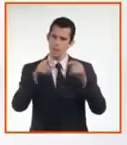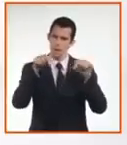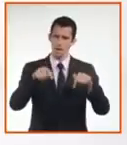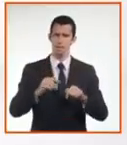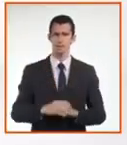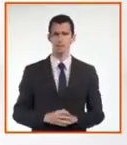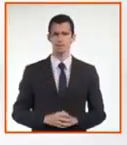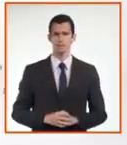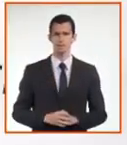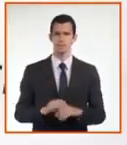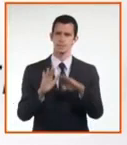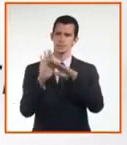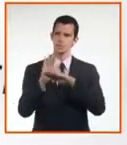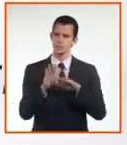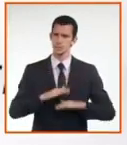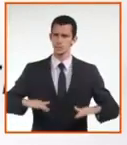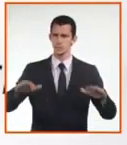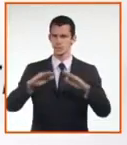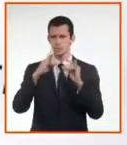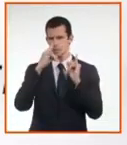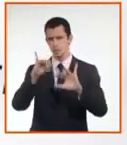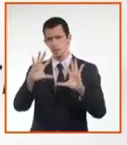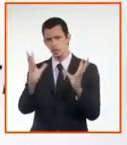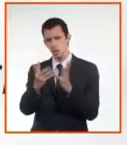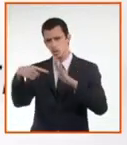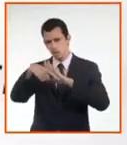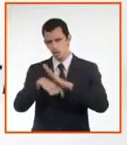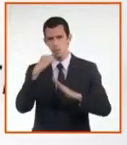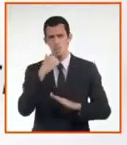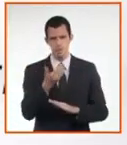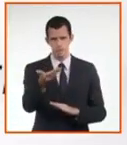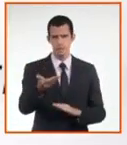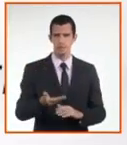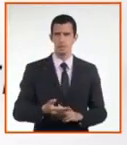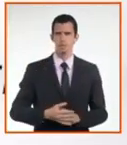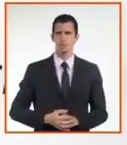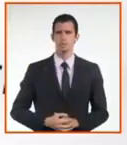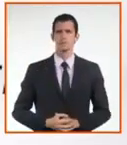mesa redonda más allá de la noticia